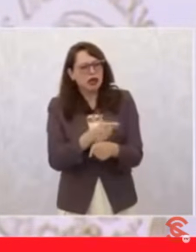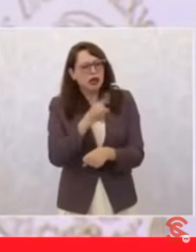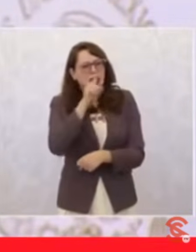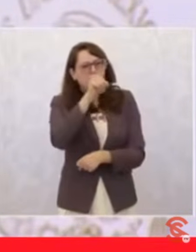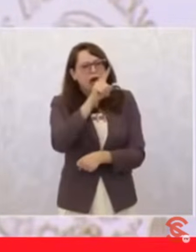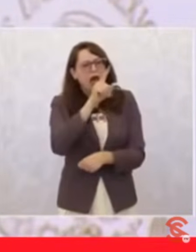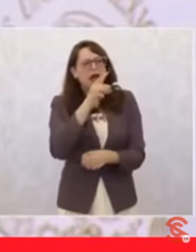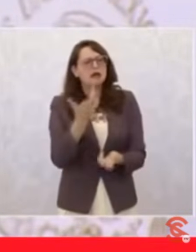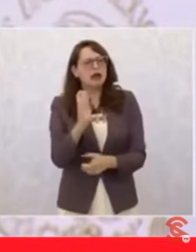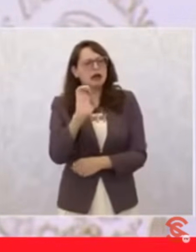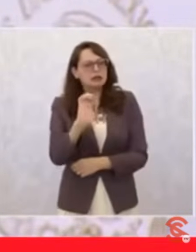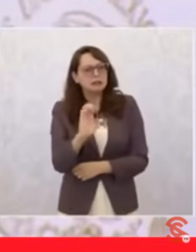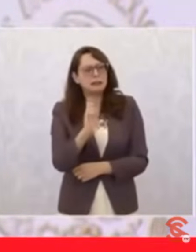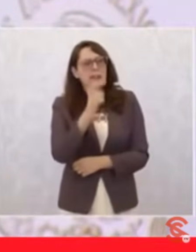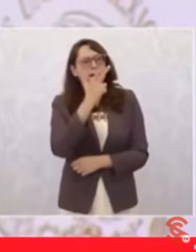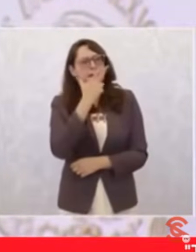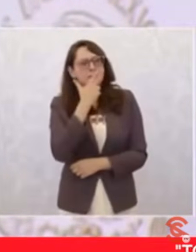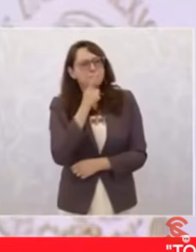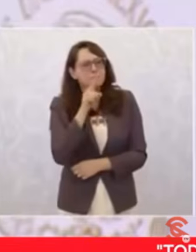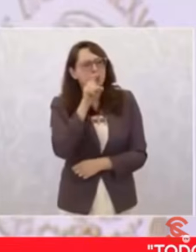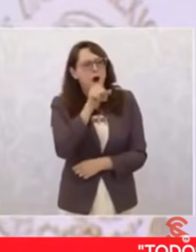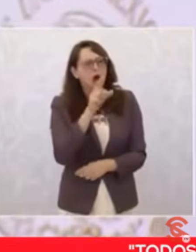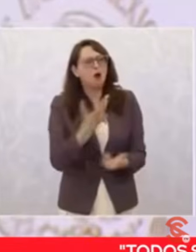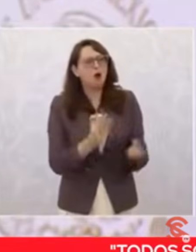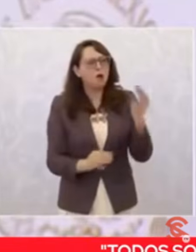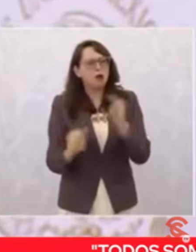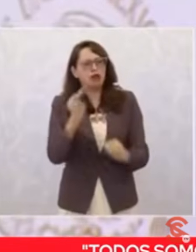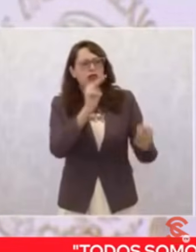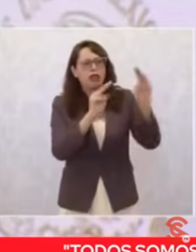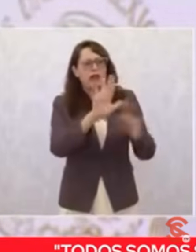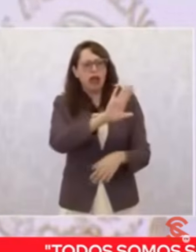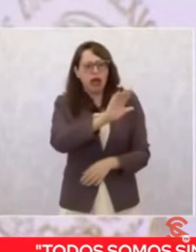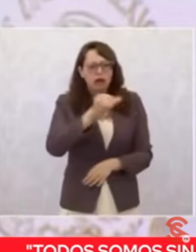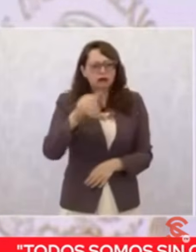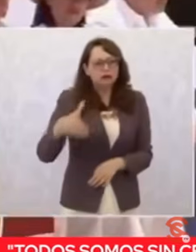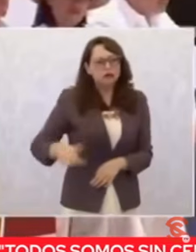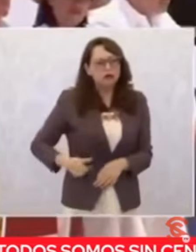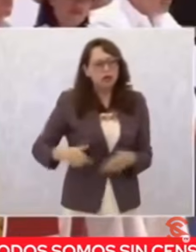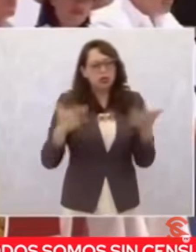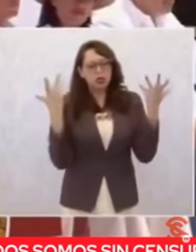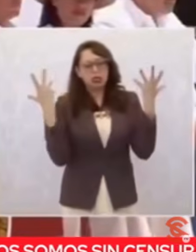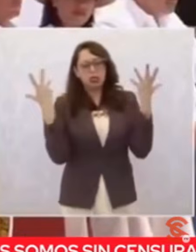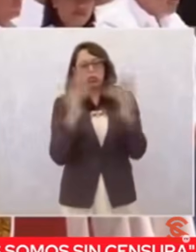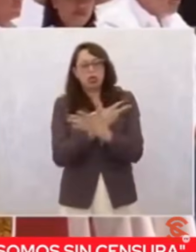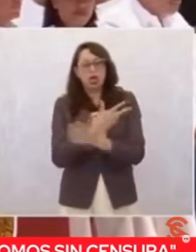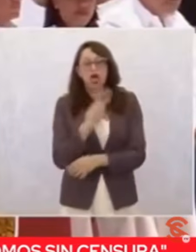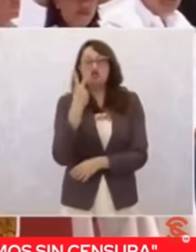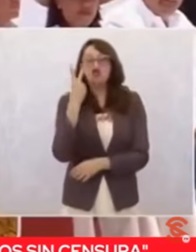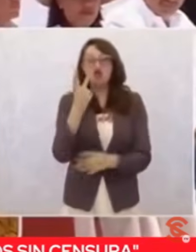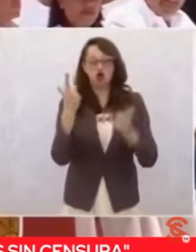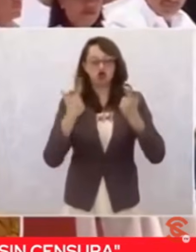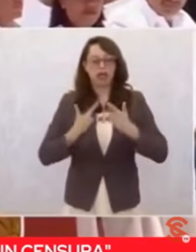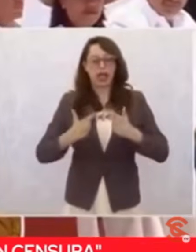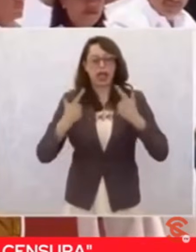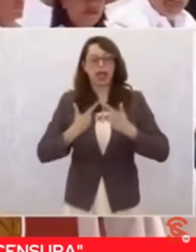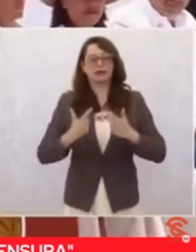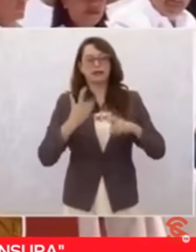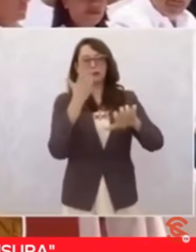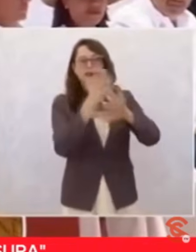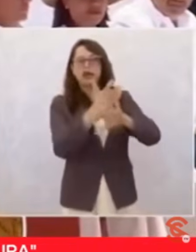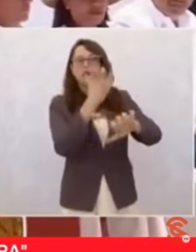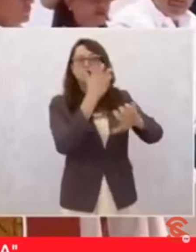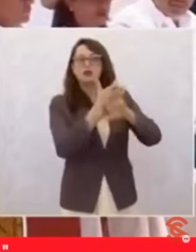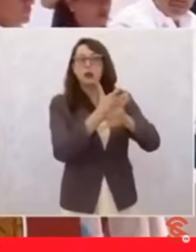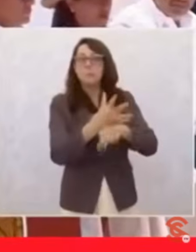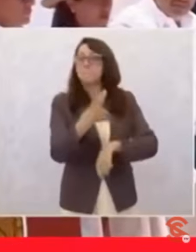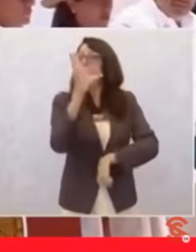en un accidente de 2 agentes estadounidenses sin acreditación oficial y de